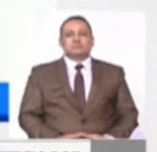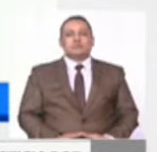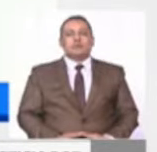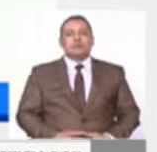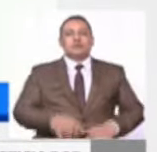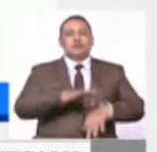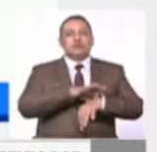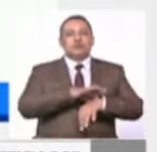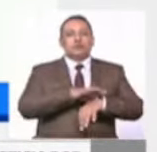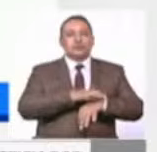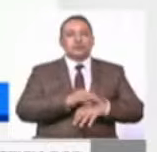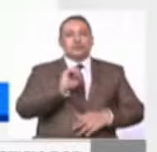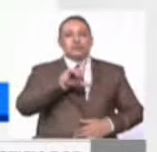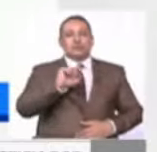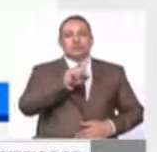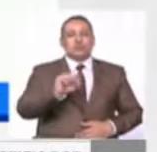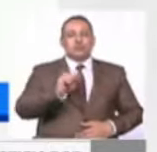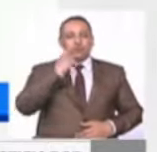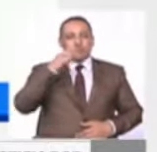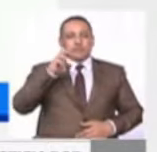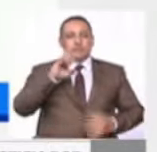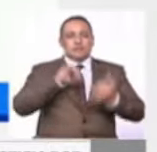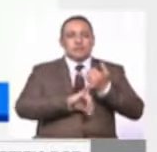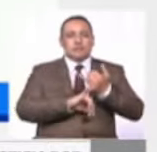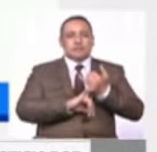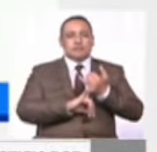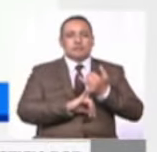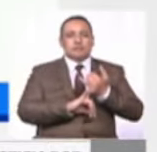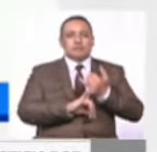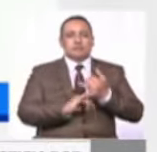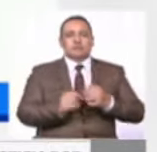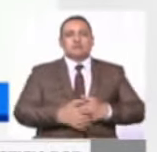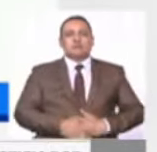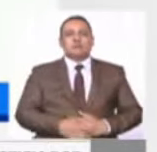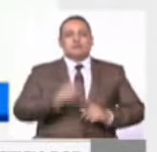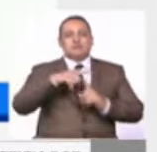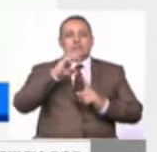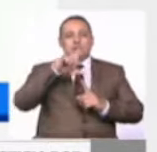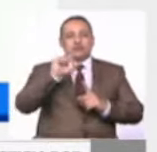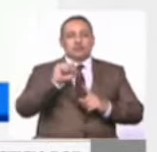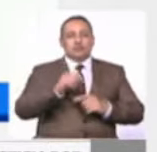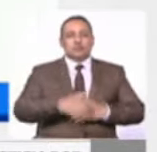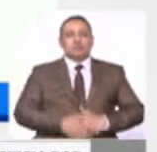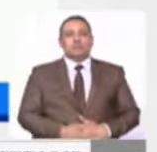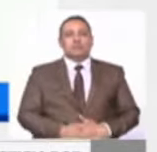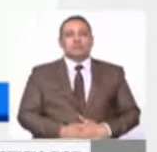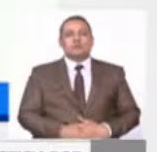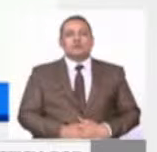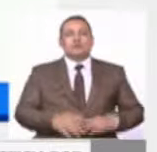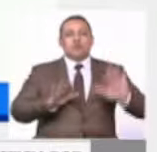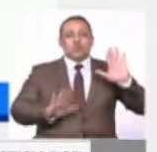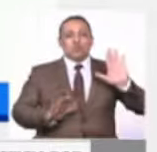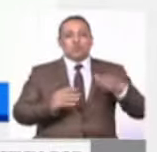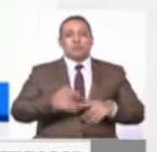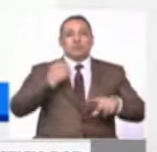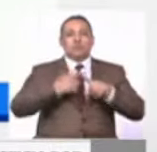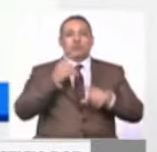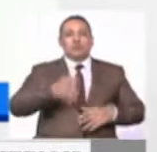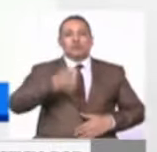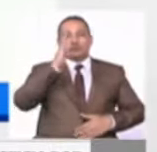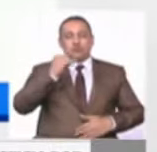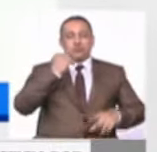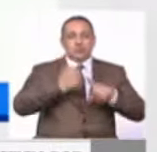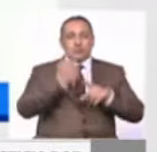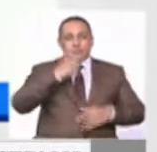doctora luz Inés de ñeco de ñeco jura usted por Dios y por la